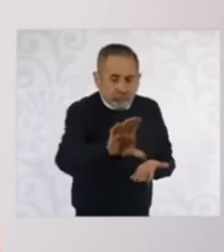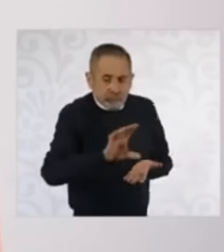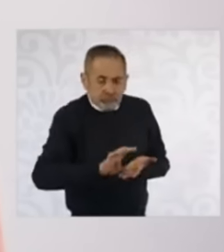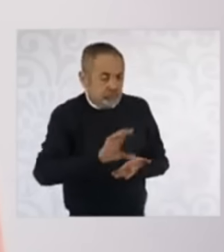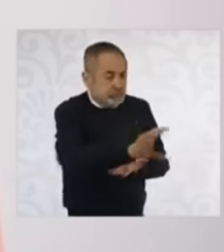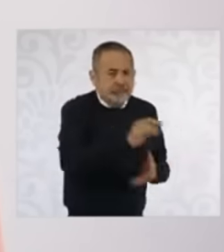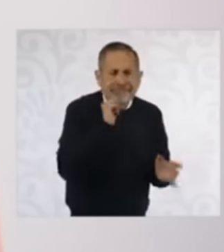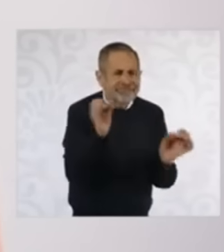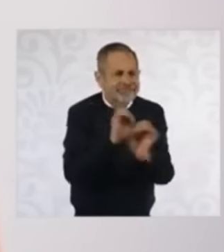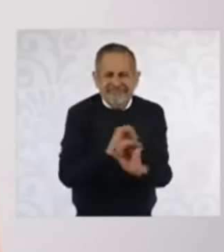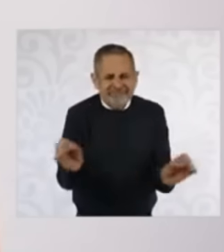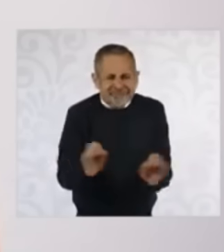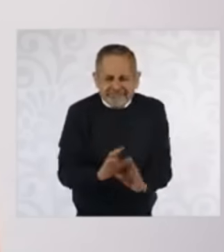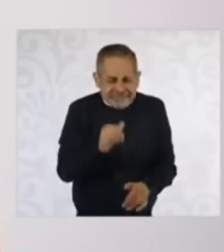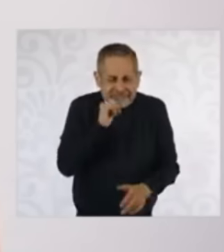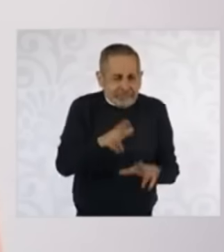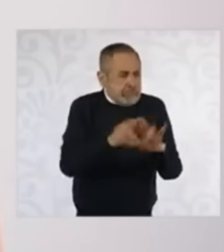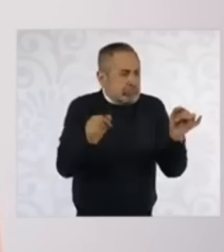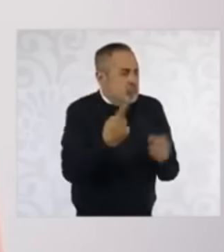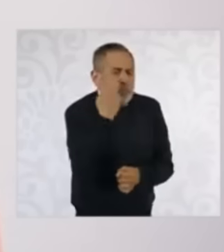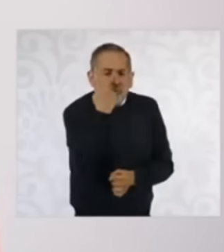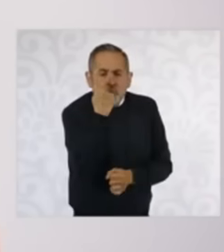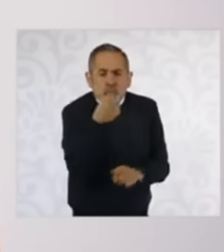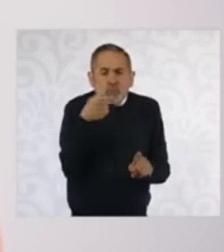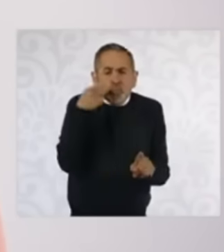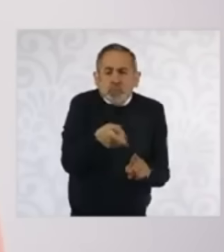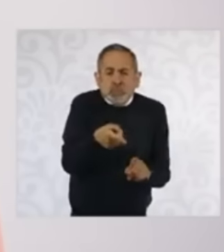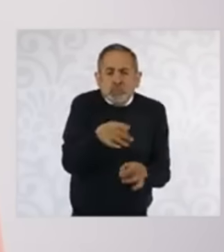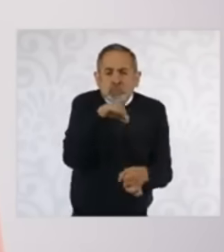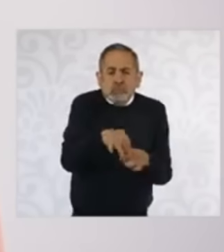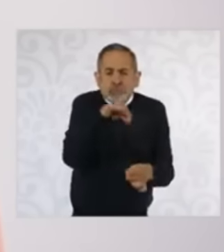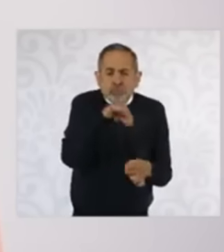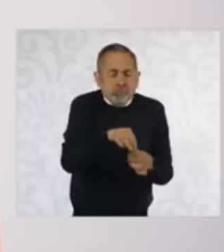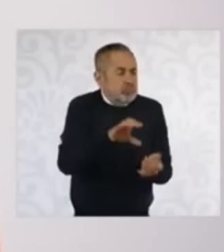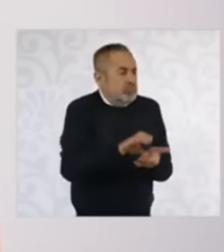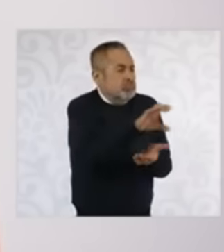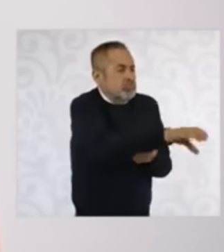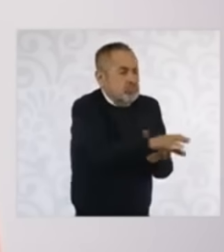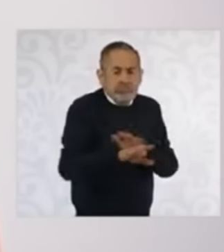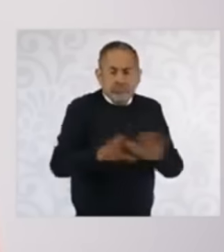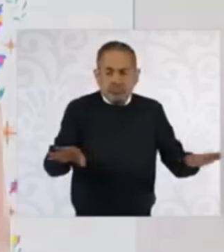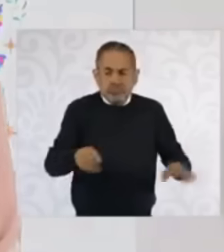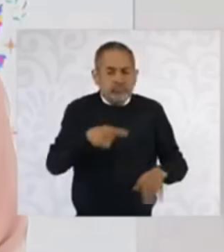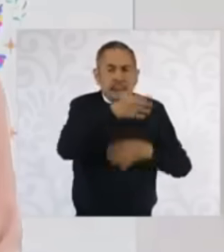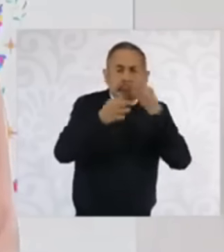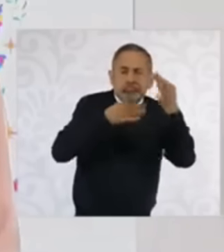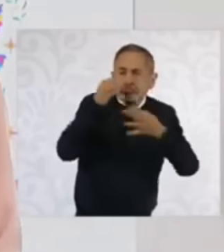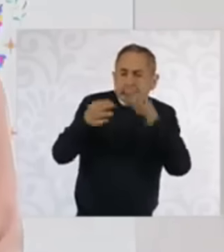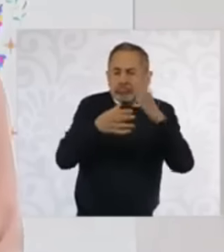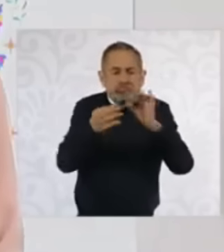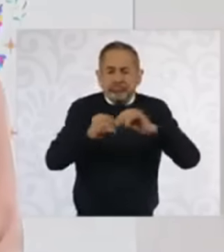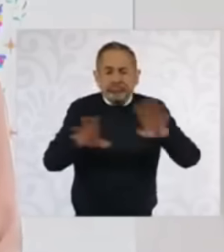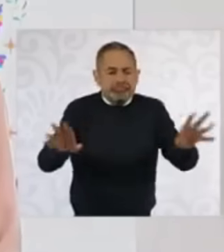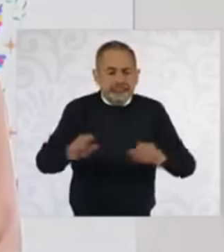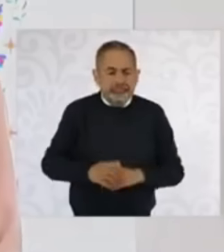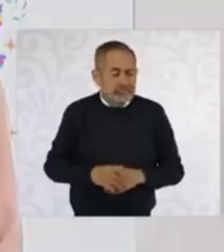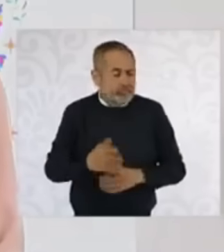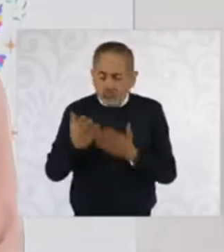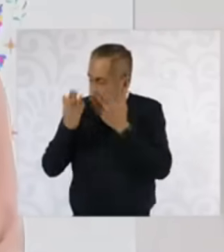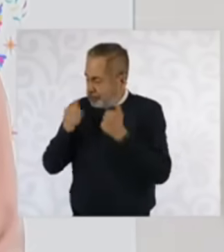es mínima la campaña que van a establecer a través de sus redes de volantes pero no hay financiamiento